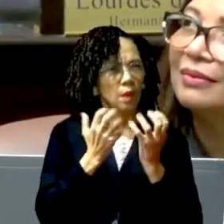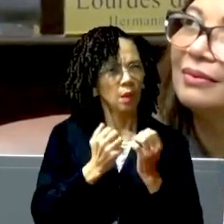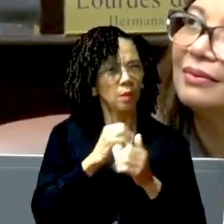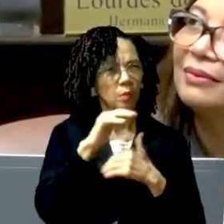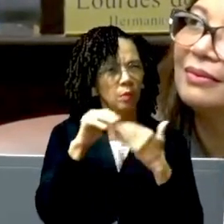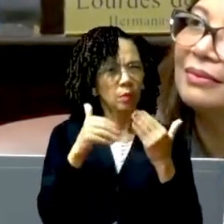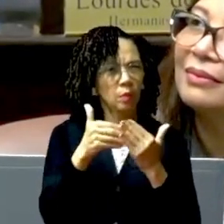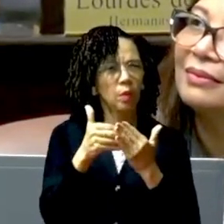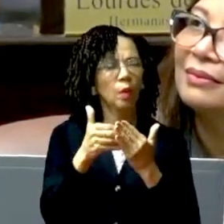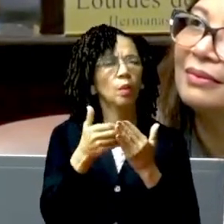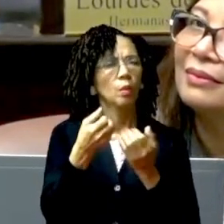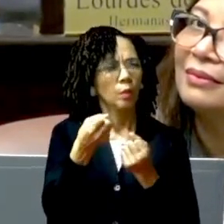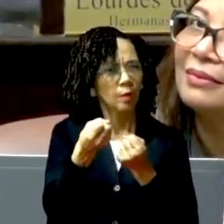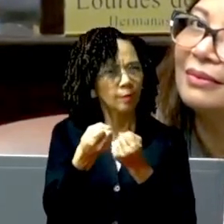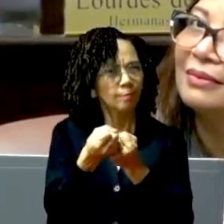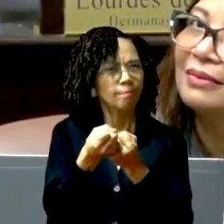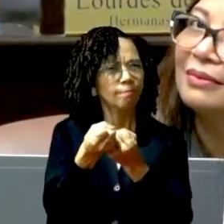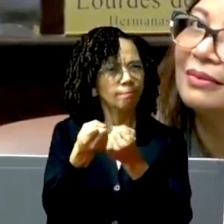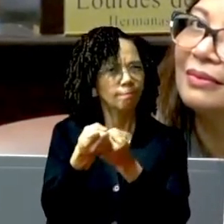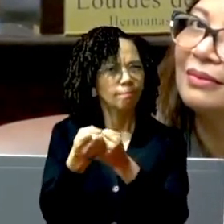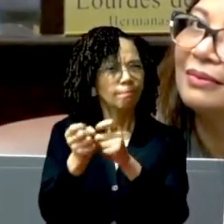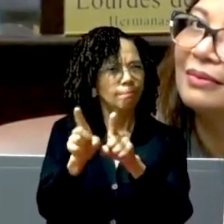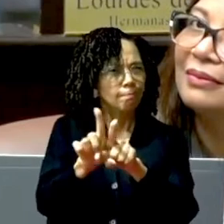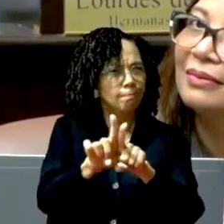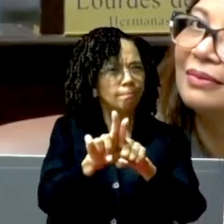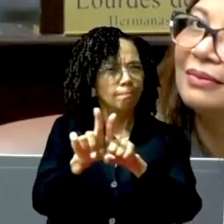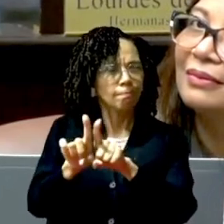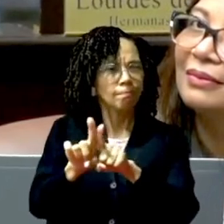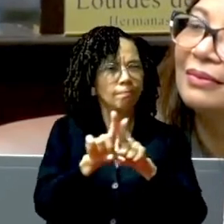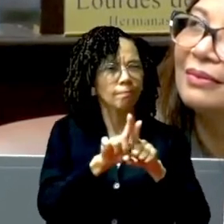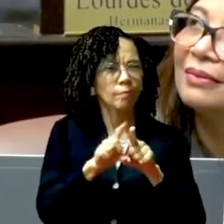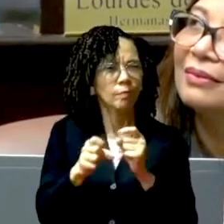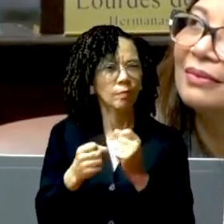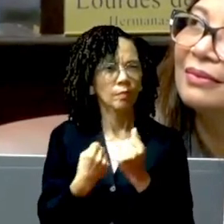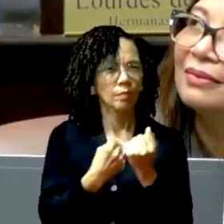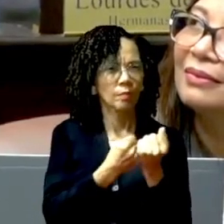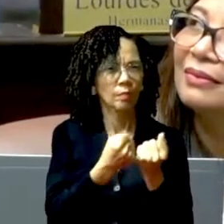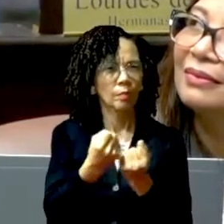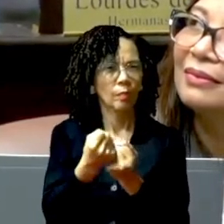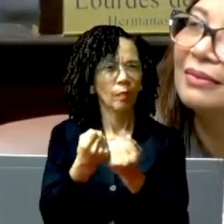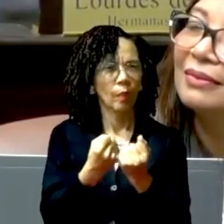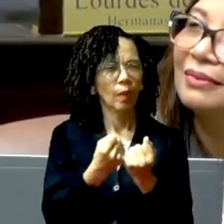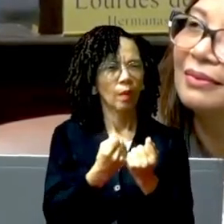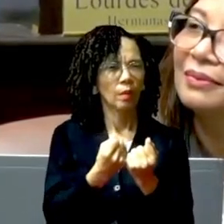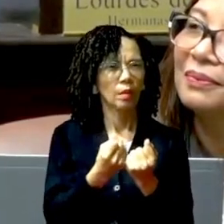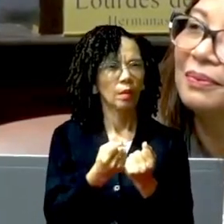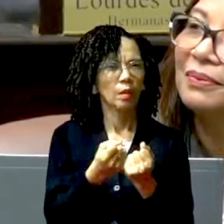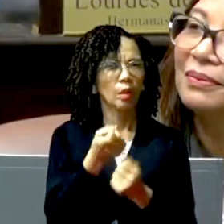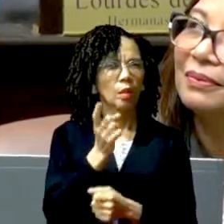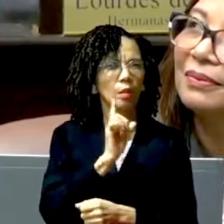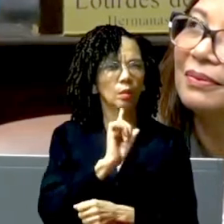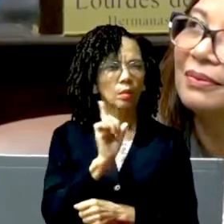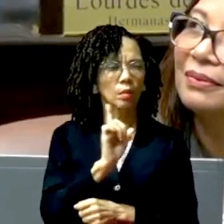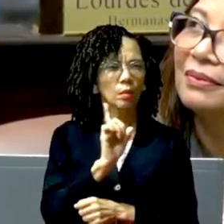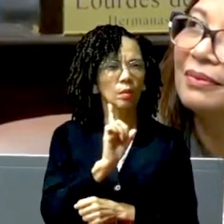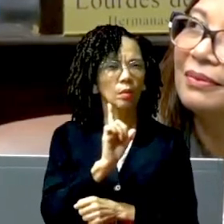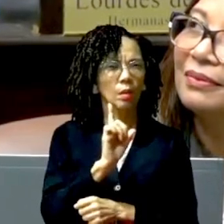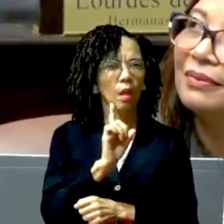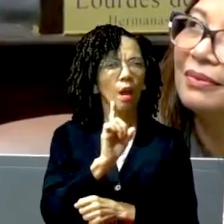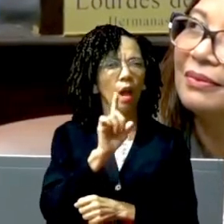Desde ahí, desde las 3 de la tarde, a la catedral, vamos al cementerio Fuente de Luz a darle cristiana